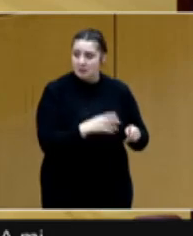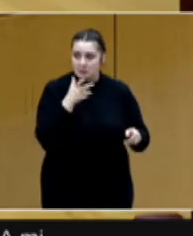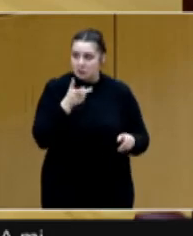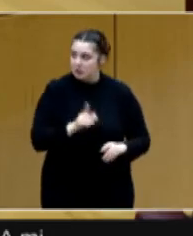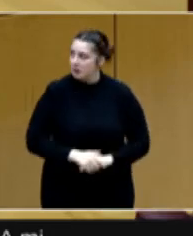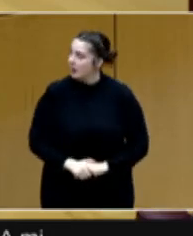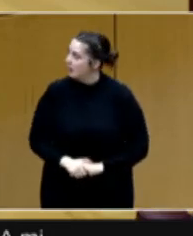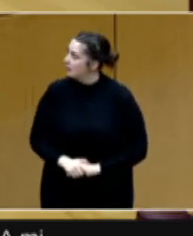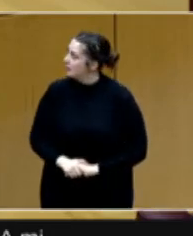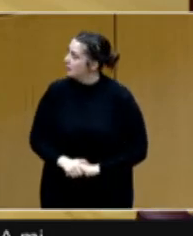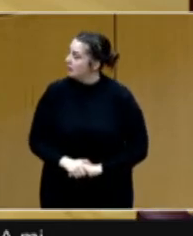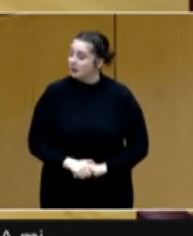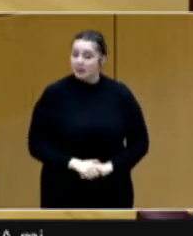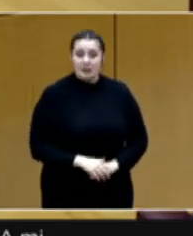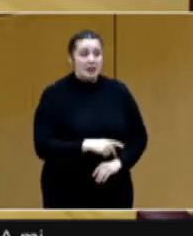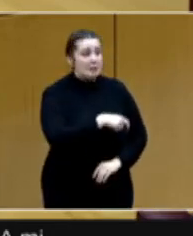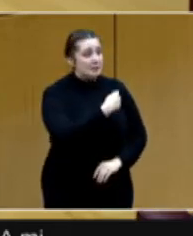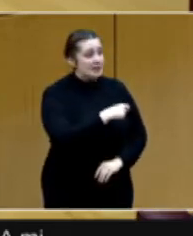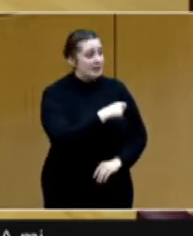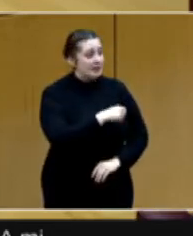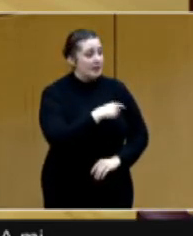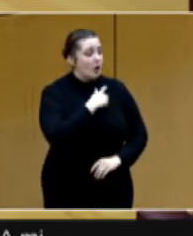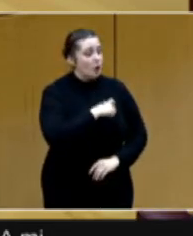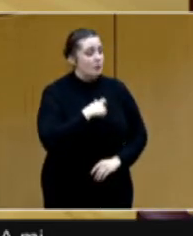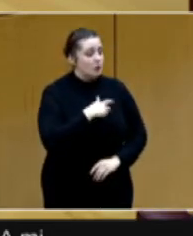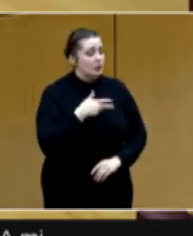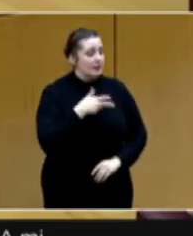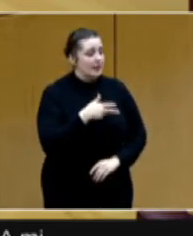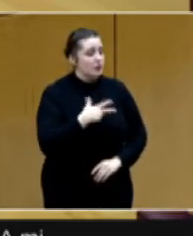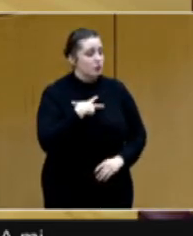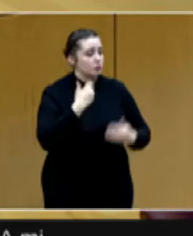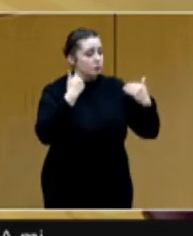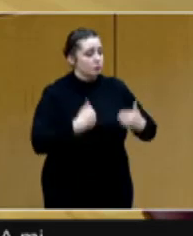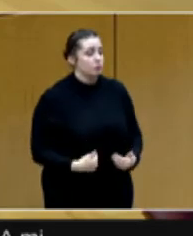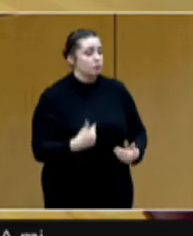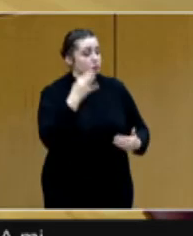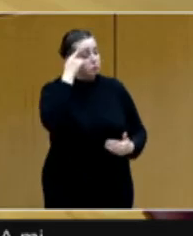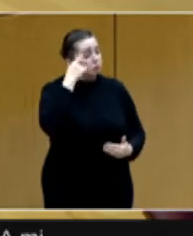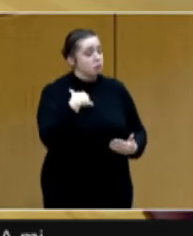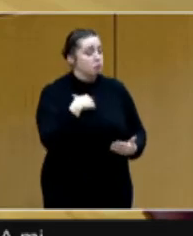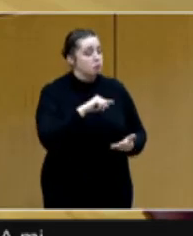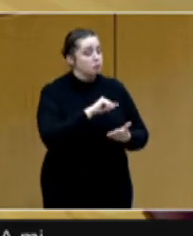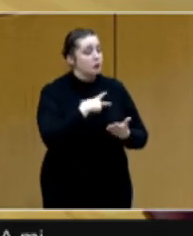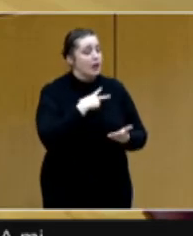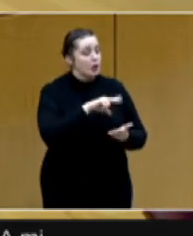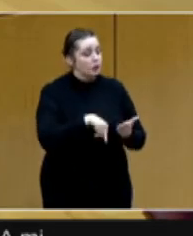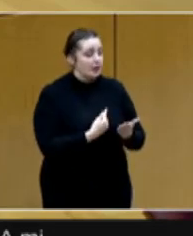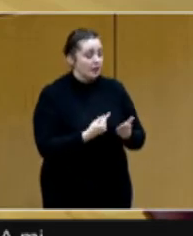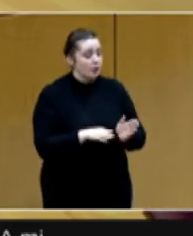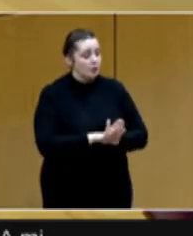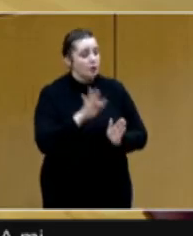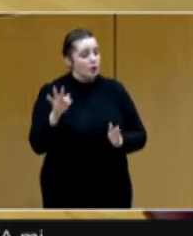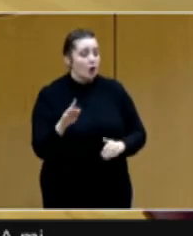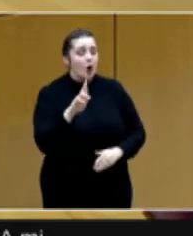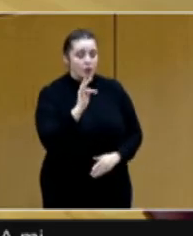y presidente a la comisión de derechos humanos de reunión Internacional del notariado y a mi derecha al final por cuatro recover